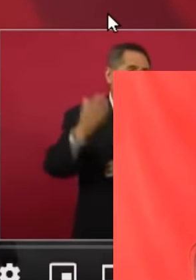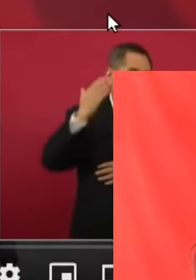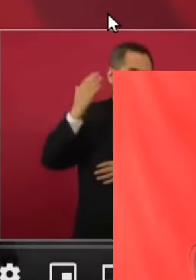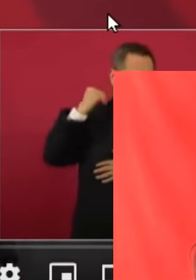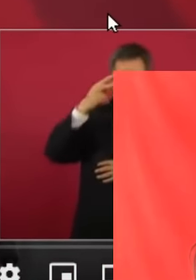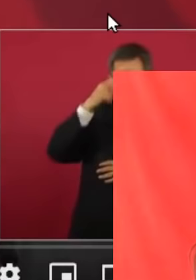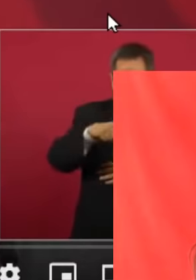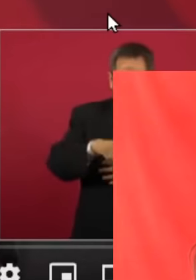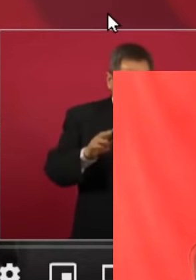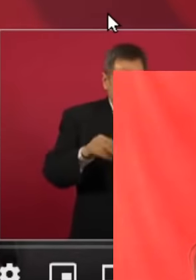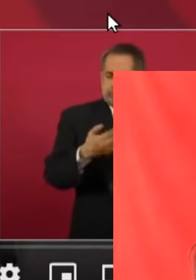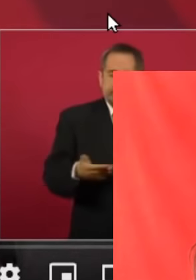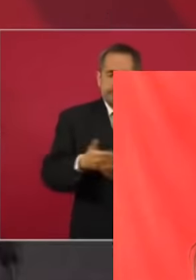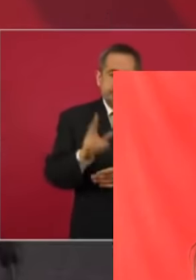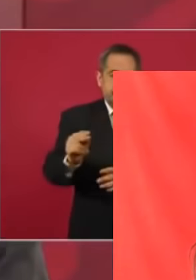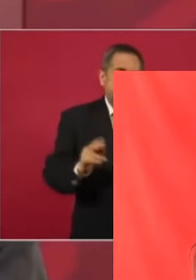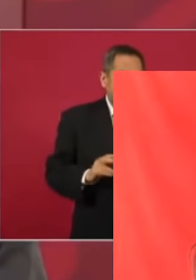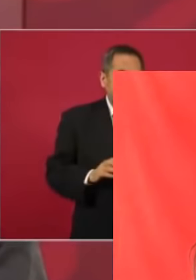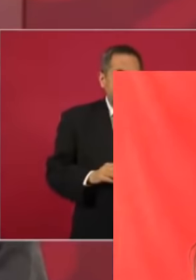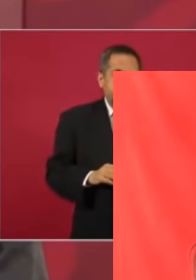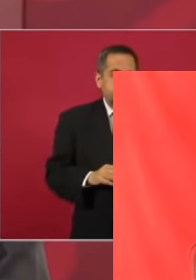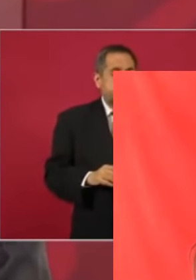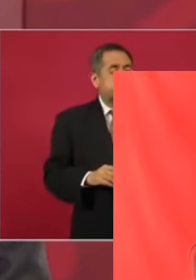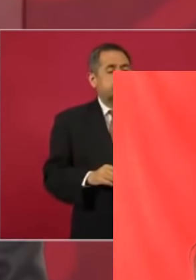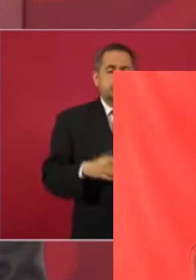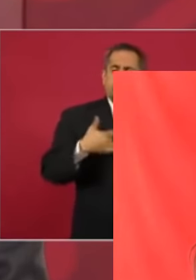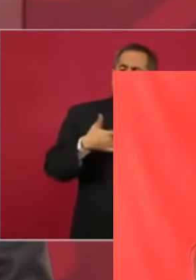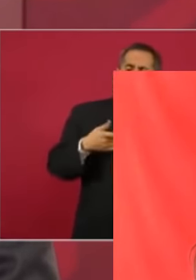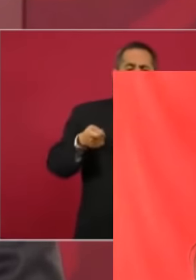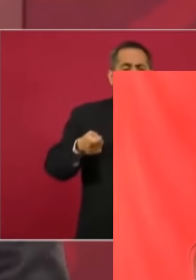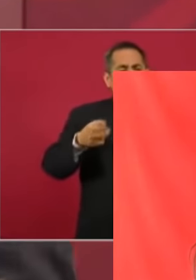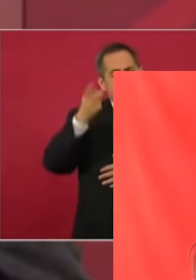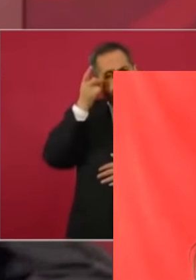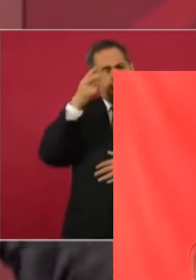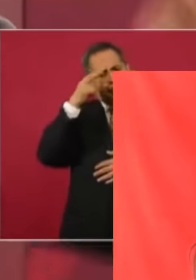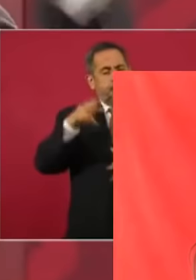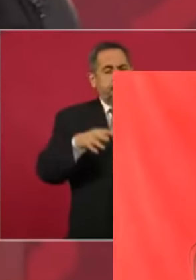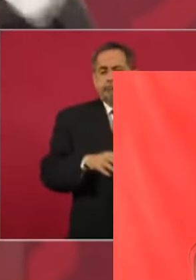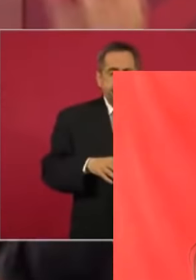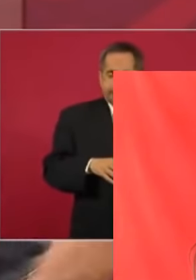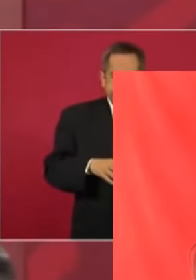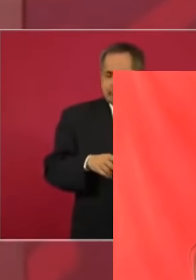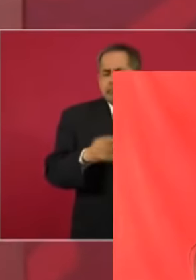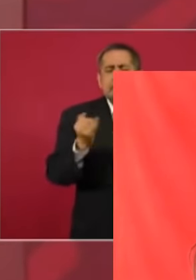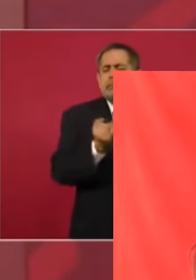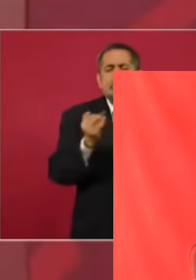en México, que se sentían como los dueños de México. Pero esto se da en el mundo.